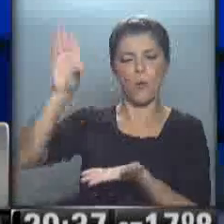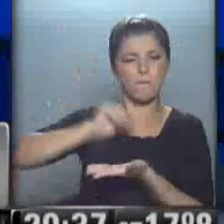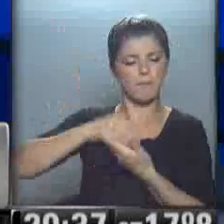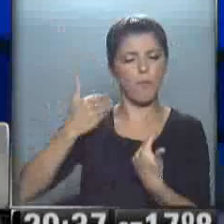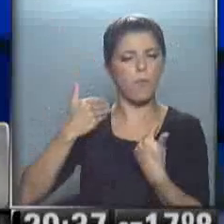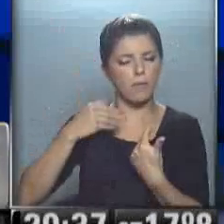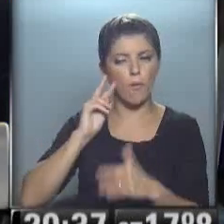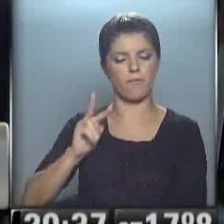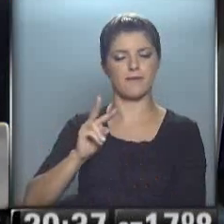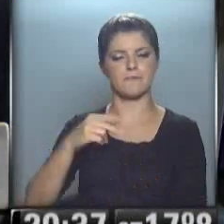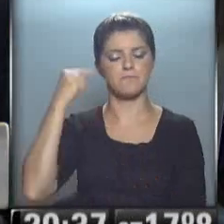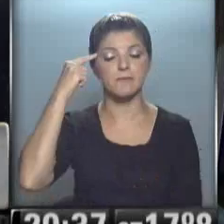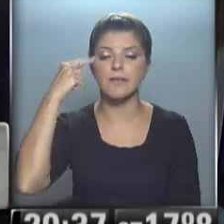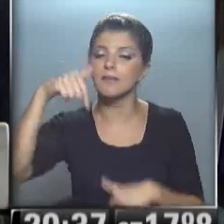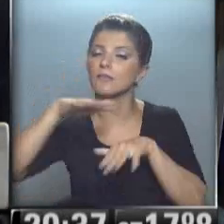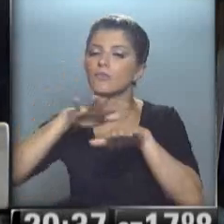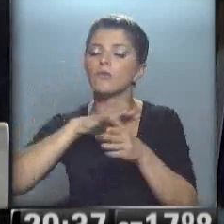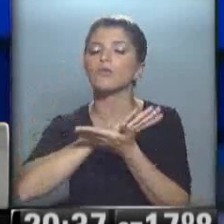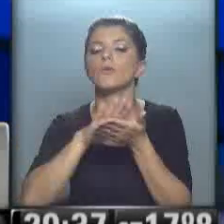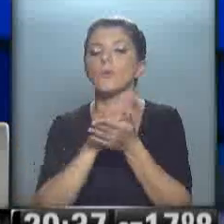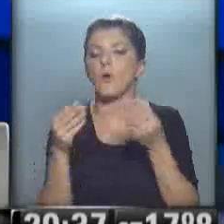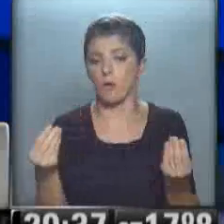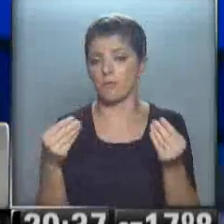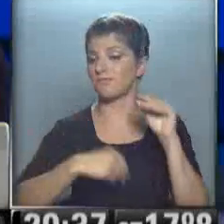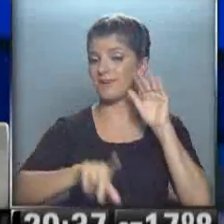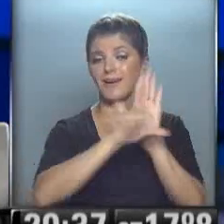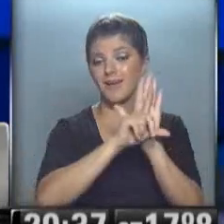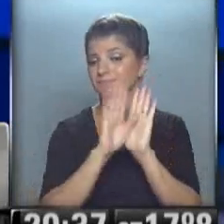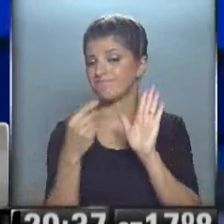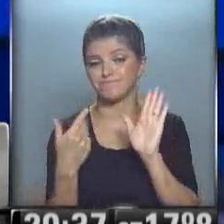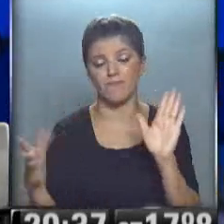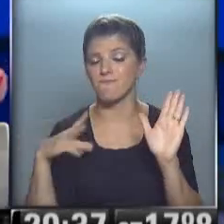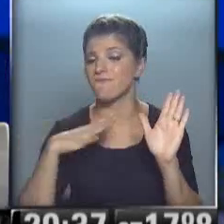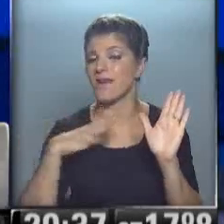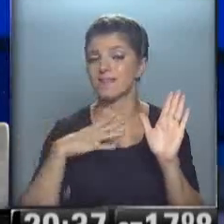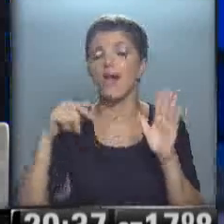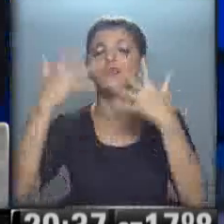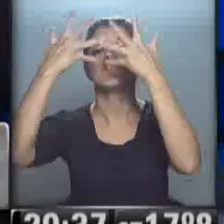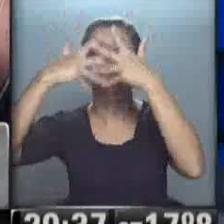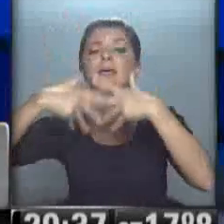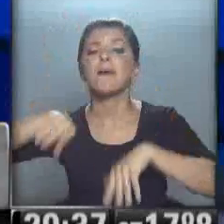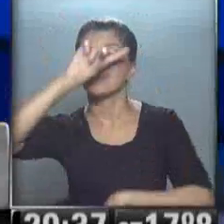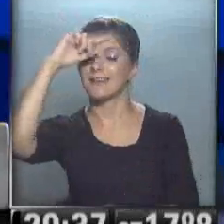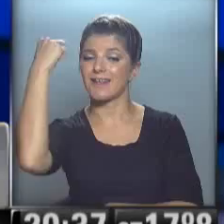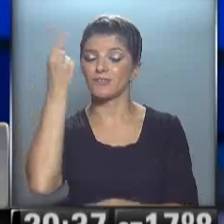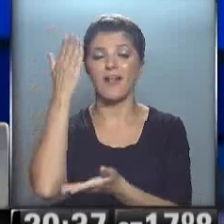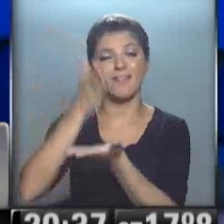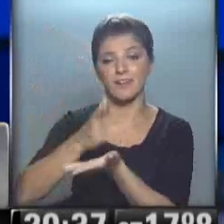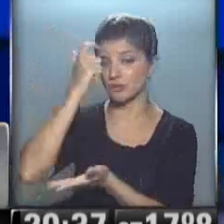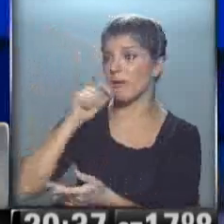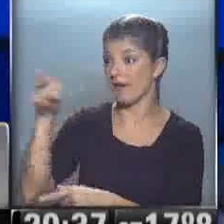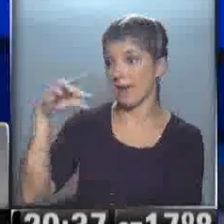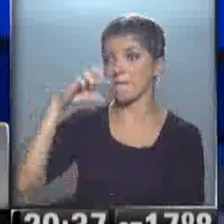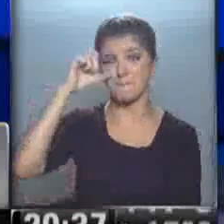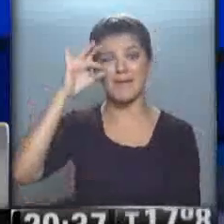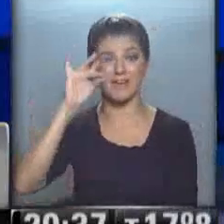deberíamos plantearnos qué hacemos con esto? No bastan las leyes. Hay un sistema internacional de derechos humanos del cual Pedro puede dar